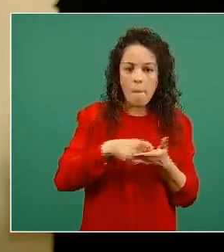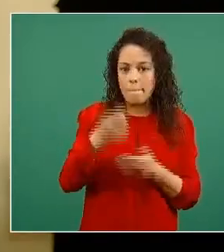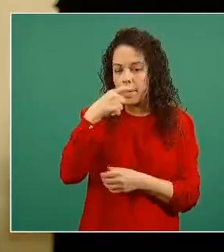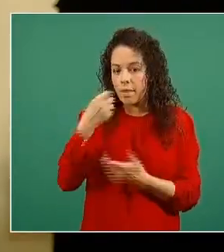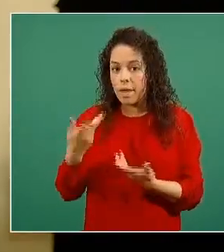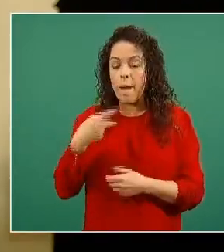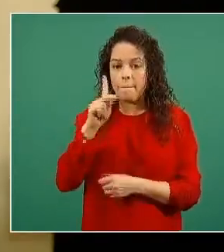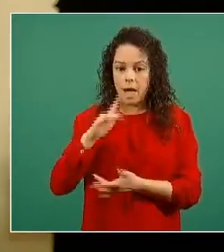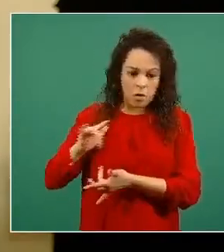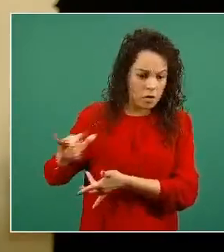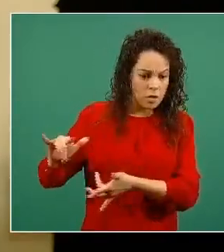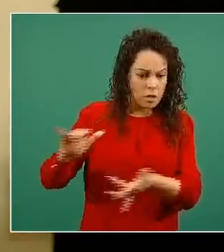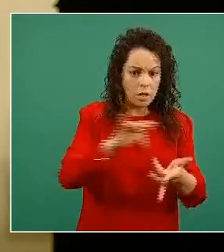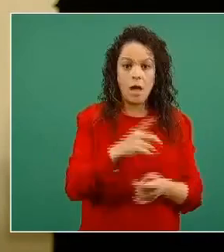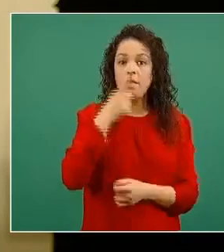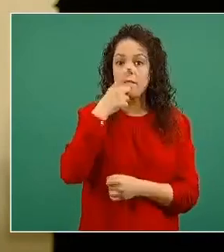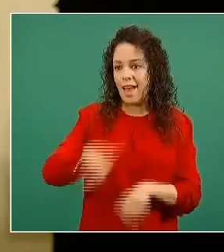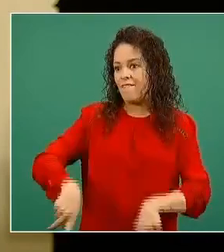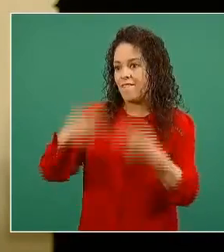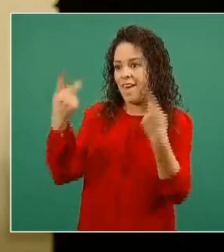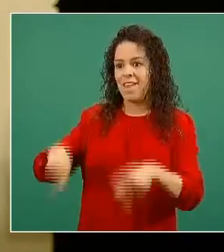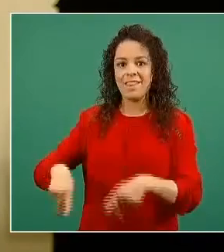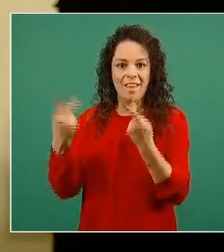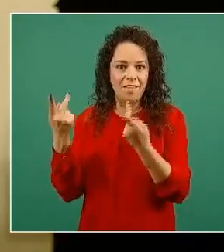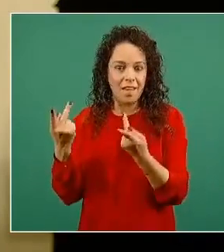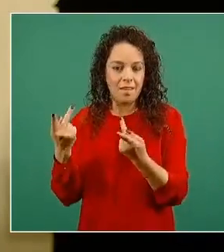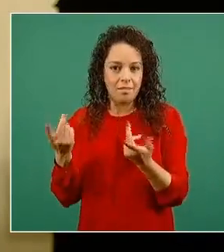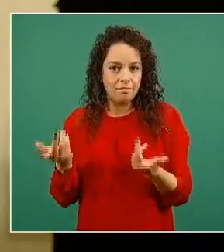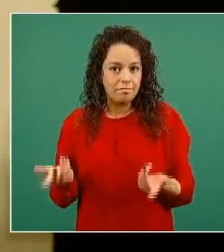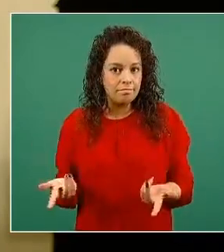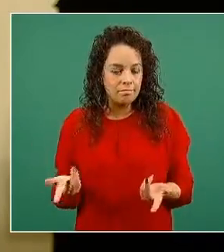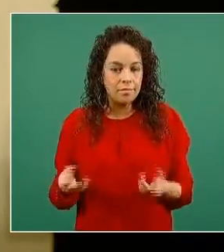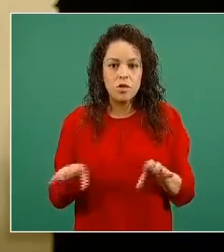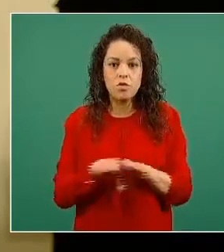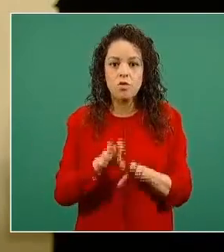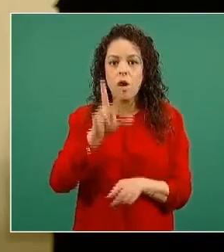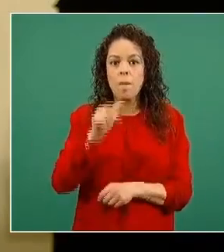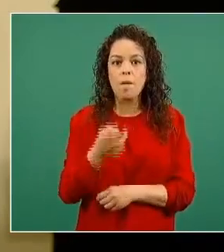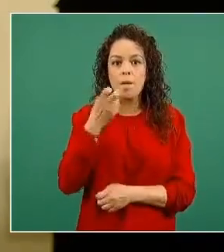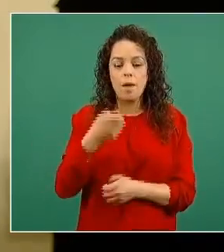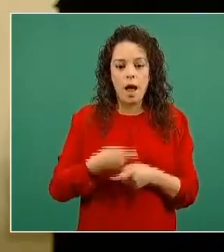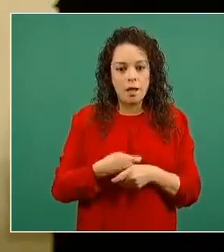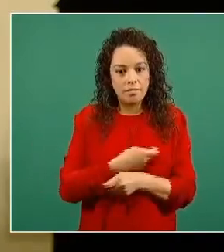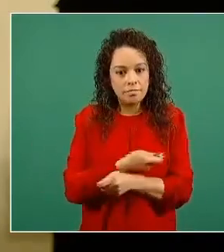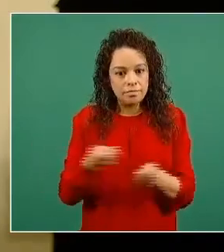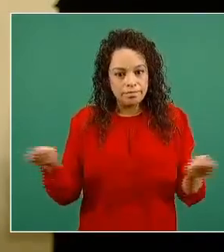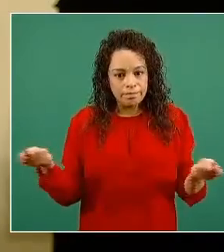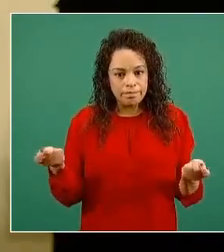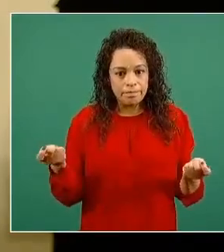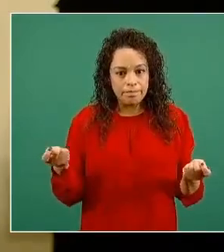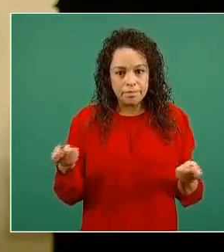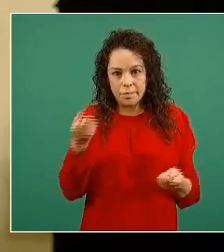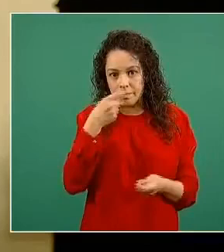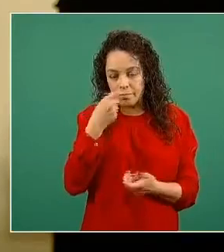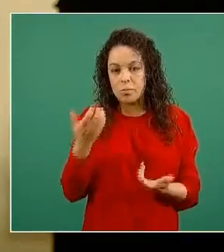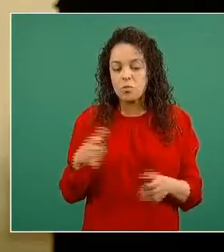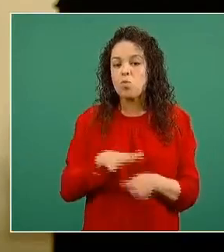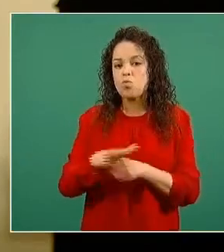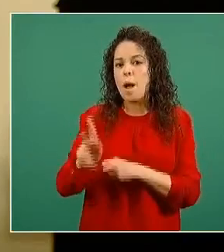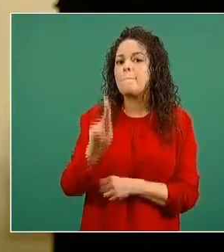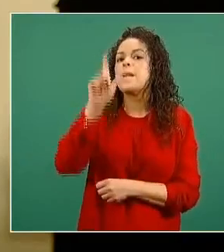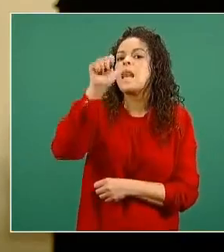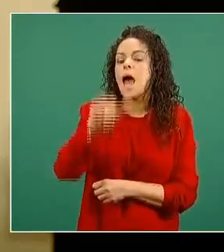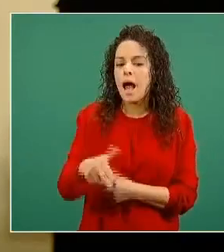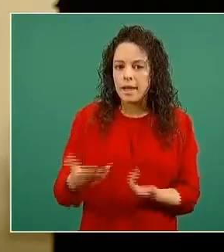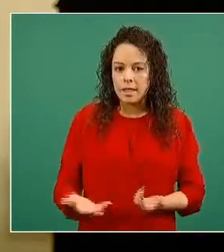redes sociales hay gente que los está vendiendo. Entonces, pues, ¿cómo ha avanzado la distribución y cómo se ha llevado a cabo? ¿Cuál es el plan?